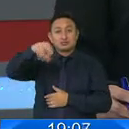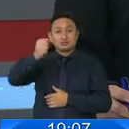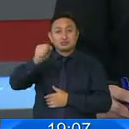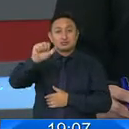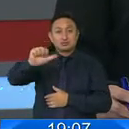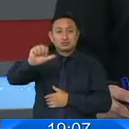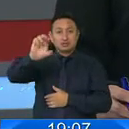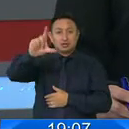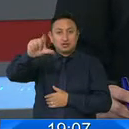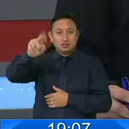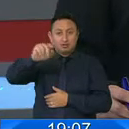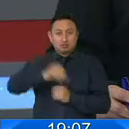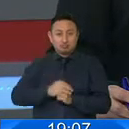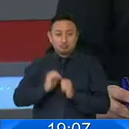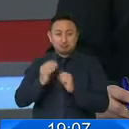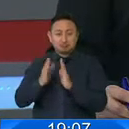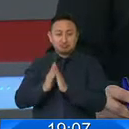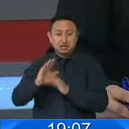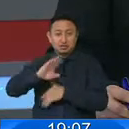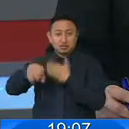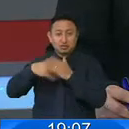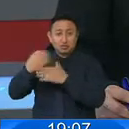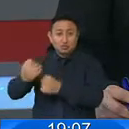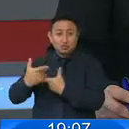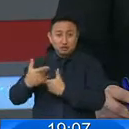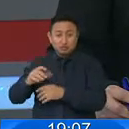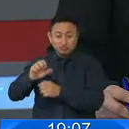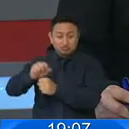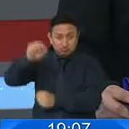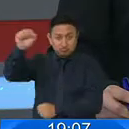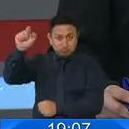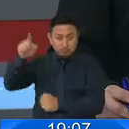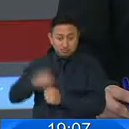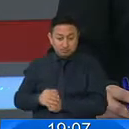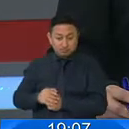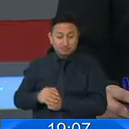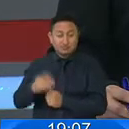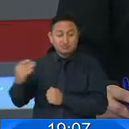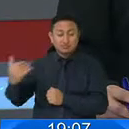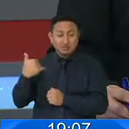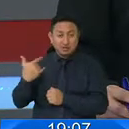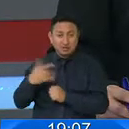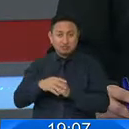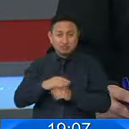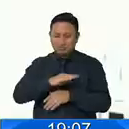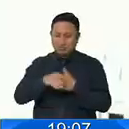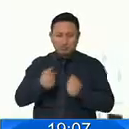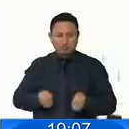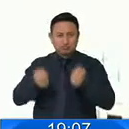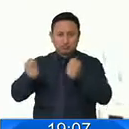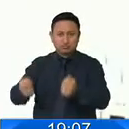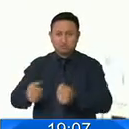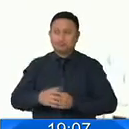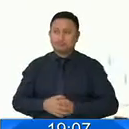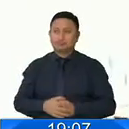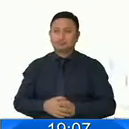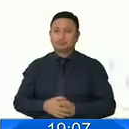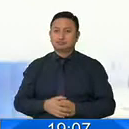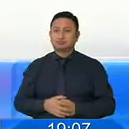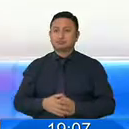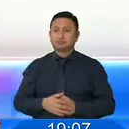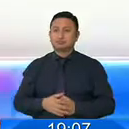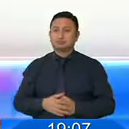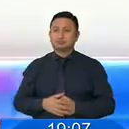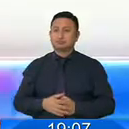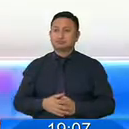se desclasifique toda la información que tiene la Secretaría Nacional de Inteligencia sobre el caso. Al haberse cumplido